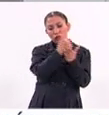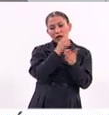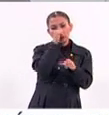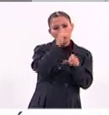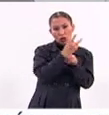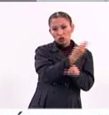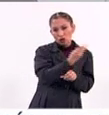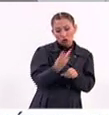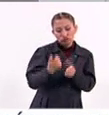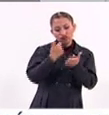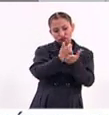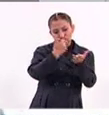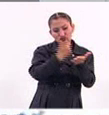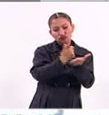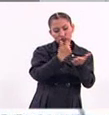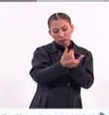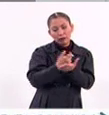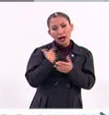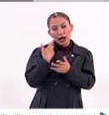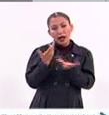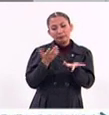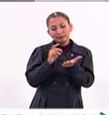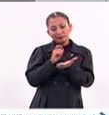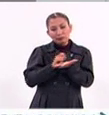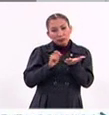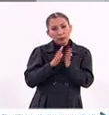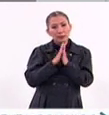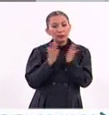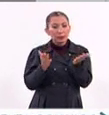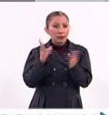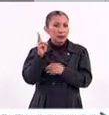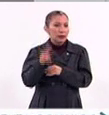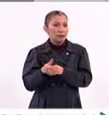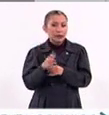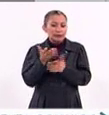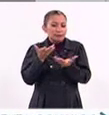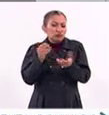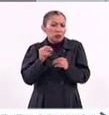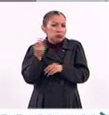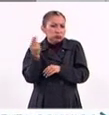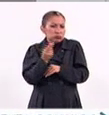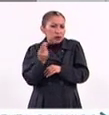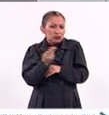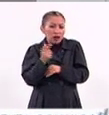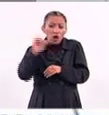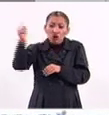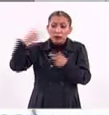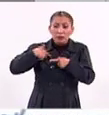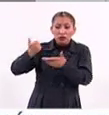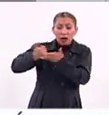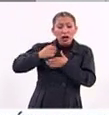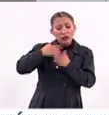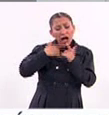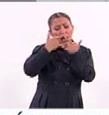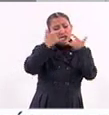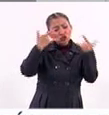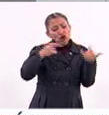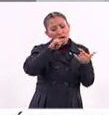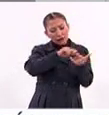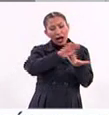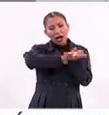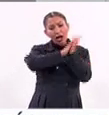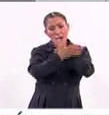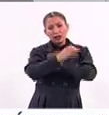su secretaria, y pues en realidad no había necesidad porque los cuentos ya estaban traducidos